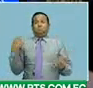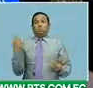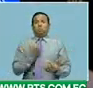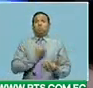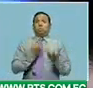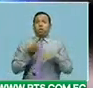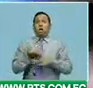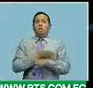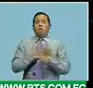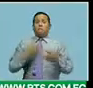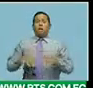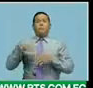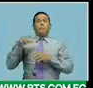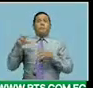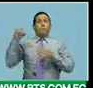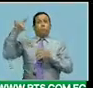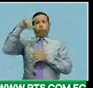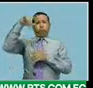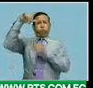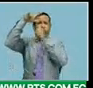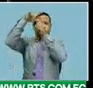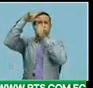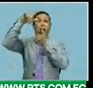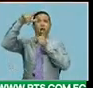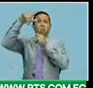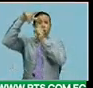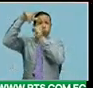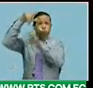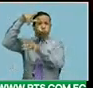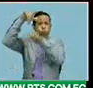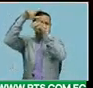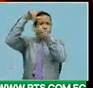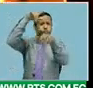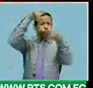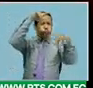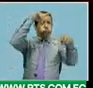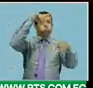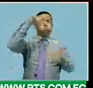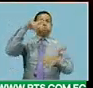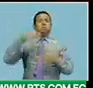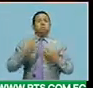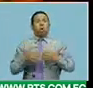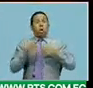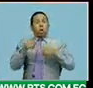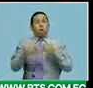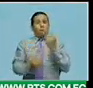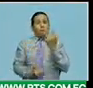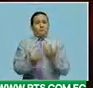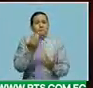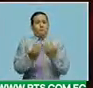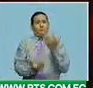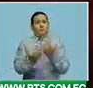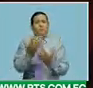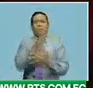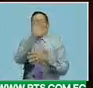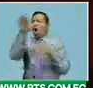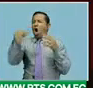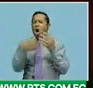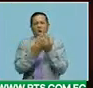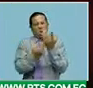de ataque aéreo. Las llamas no perdonaron y no tardó mucho para que consumiera prácticamente todo el lugar. Es una